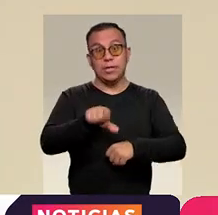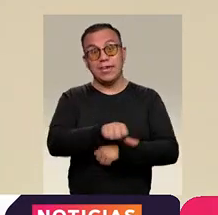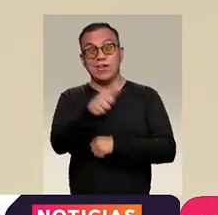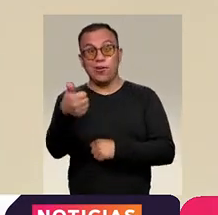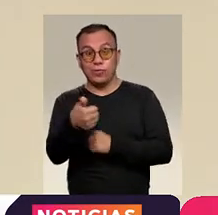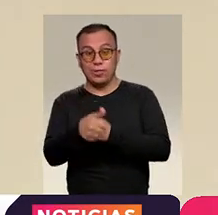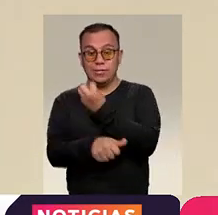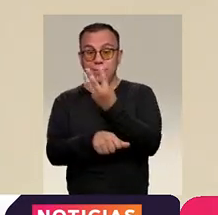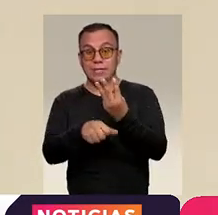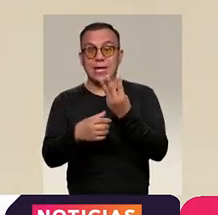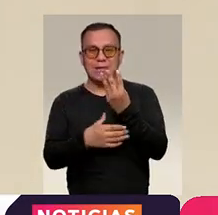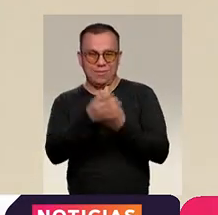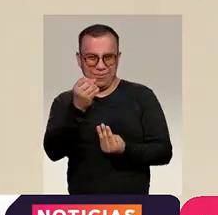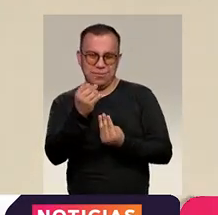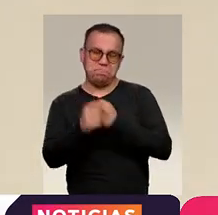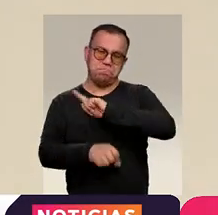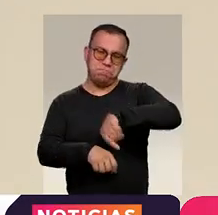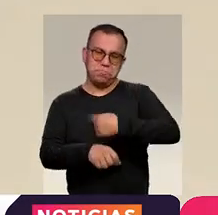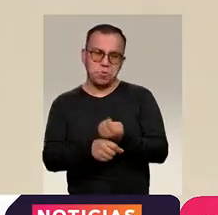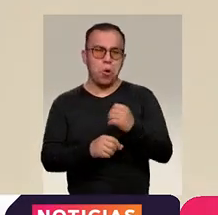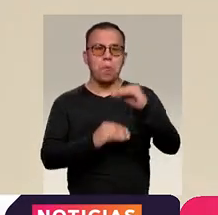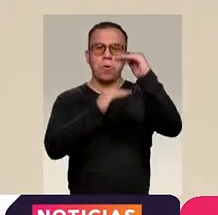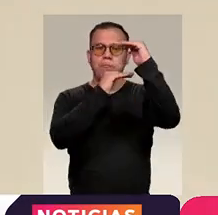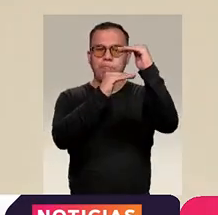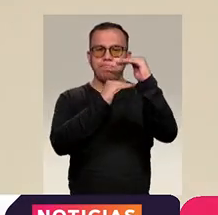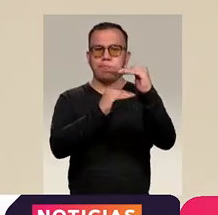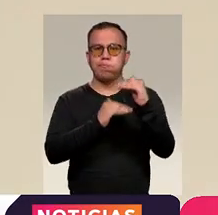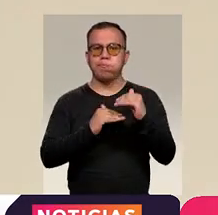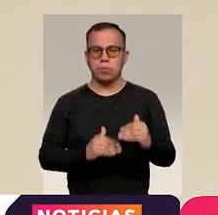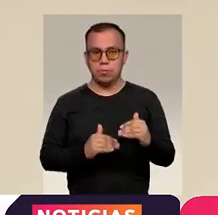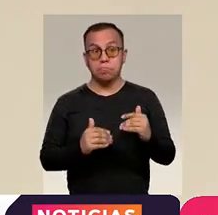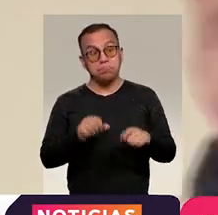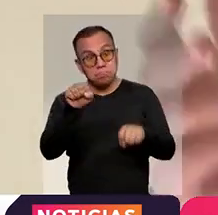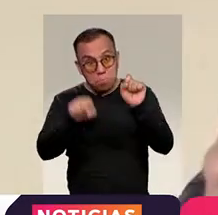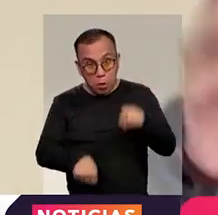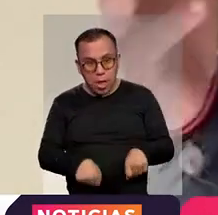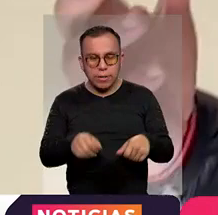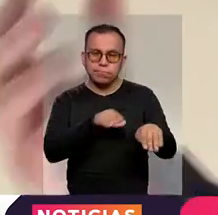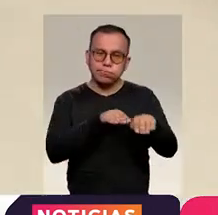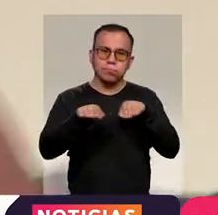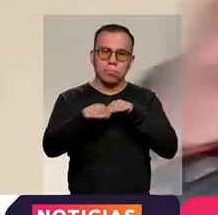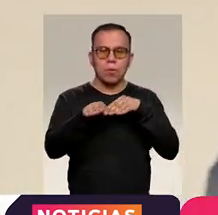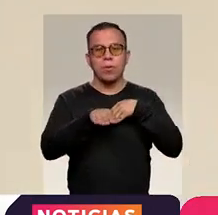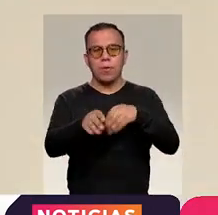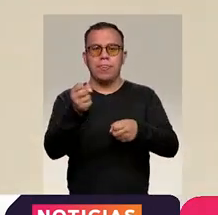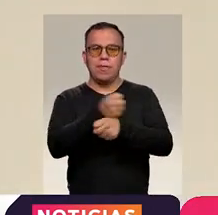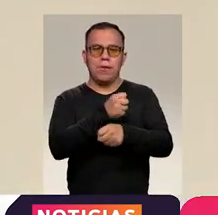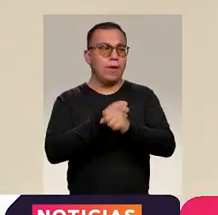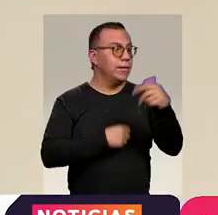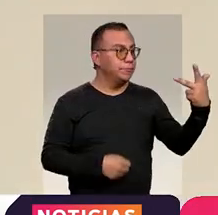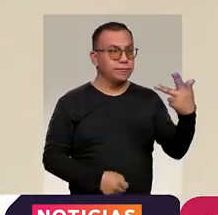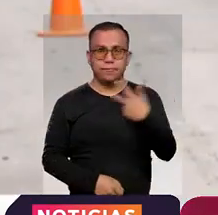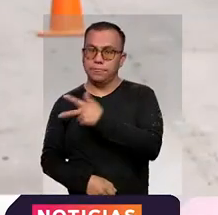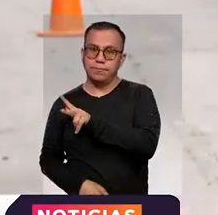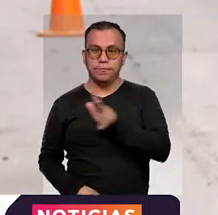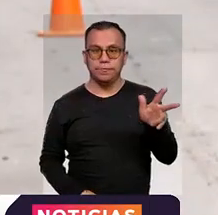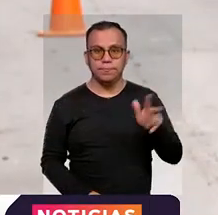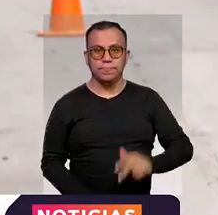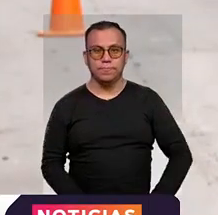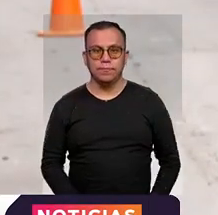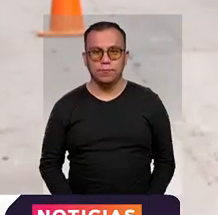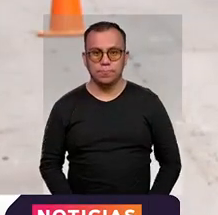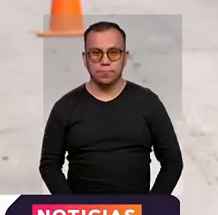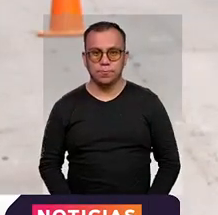otras. Pueden ser por bloques o algo por el estilo, de tal manera que la gente se pueda desplazar, trabajar y devolverse.